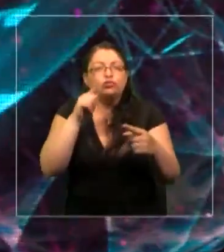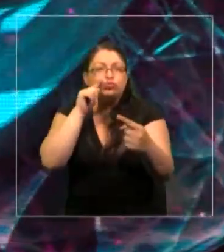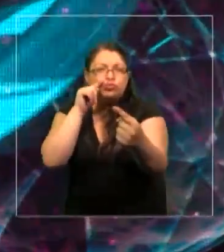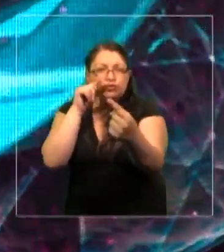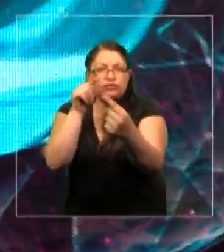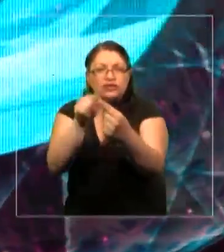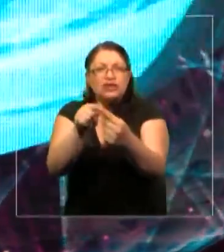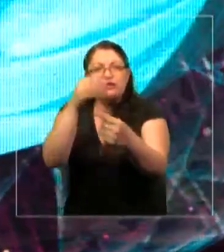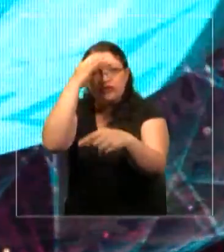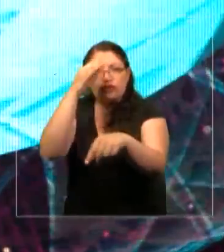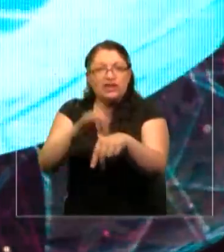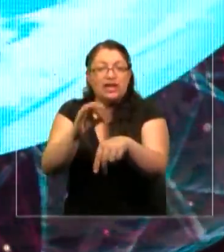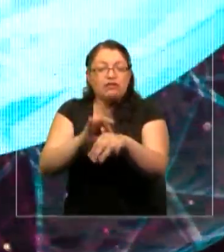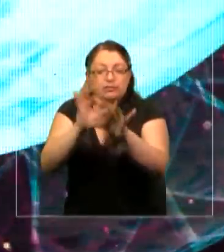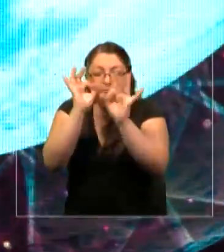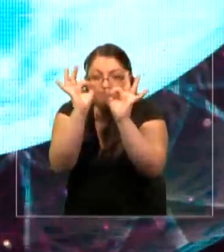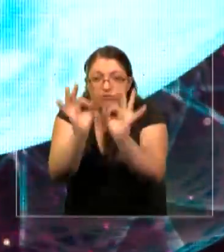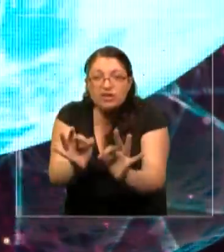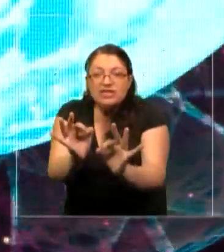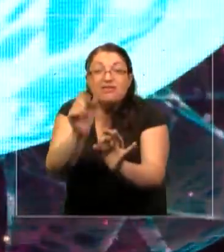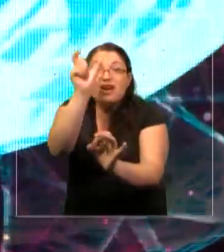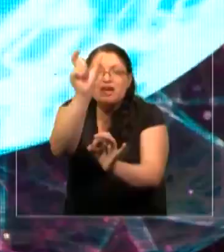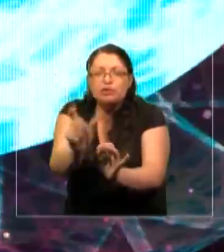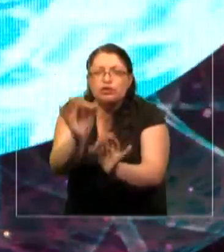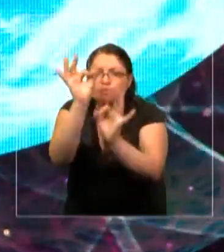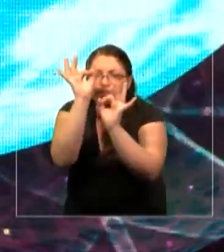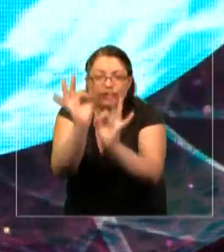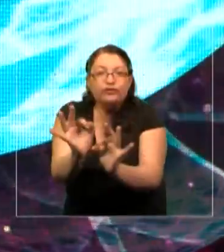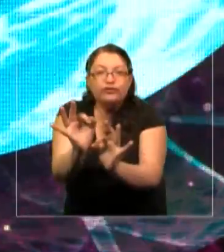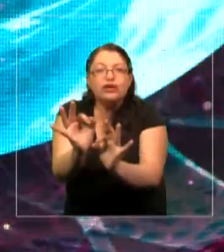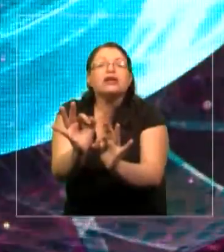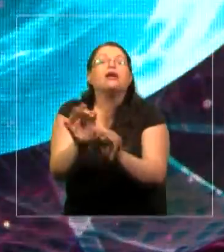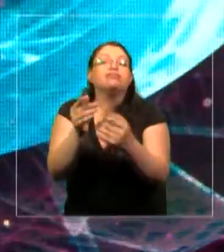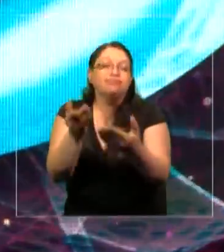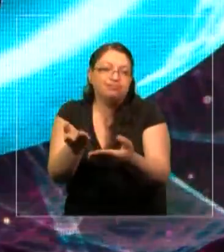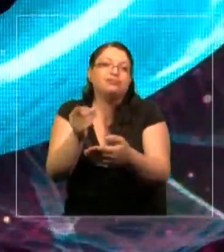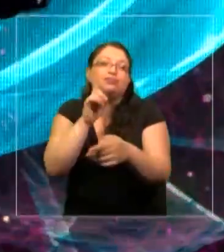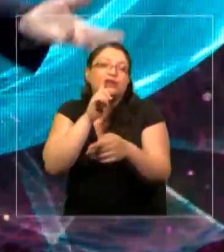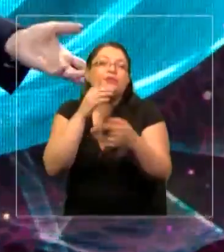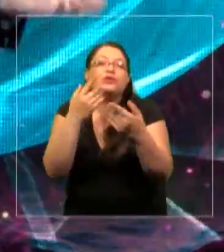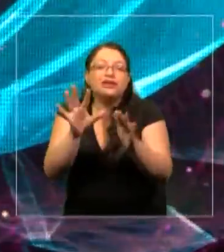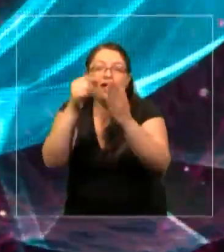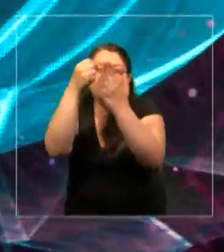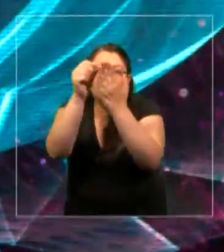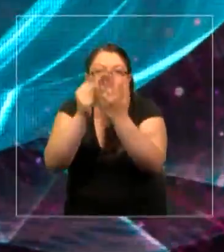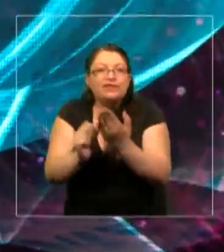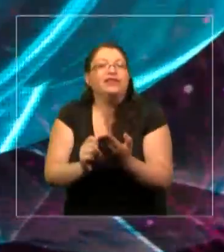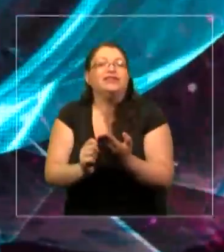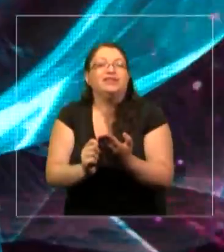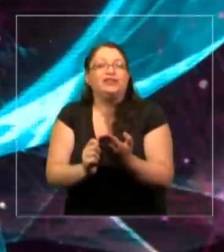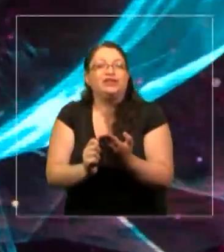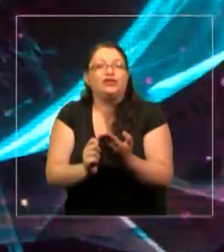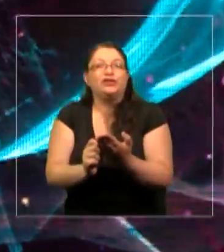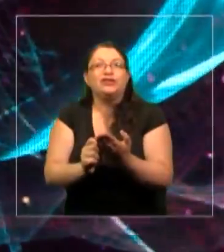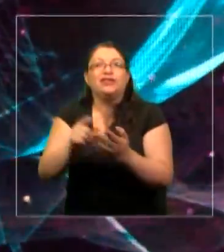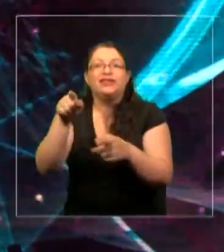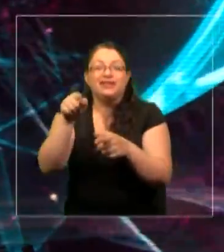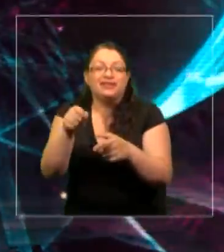de la enfermedad correcta al individuo correcto, entonces tenemos un diagnóstico de